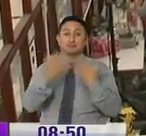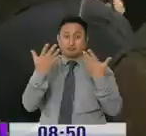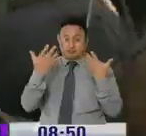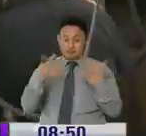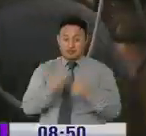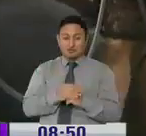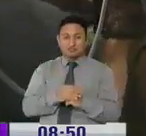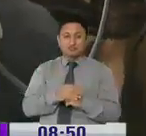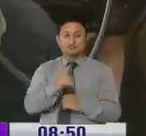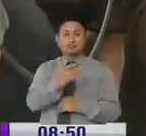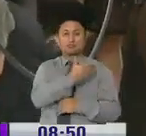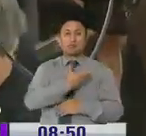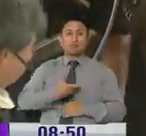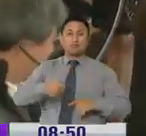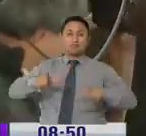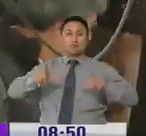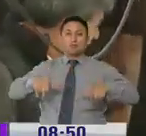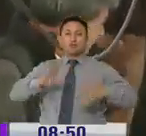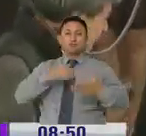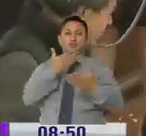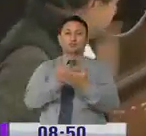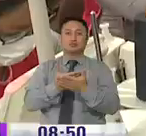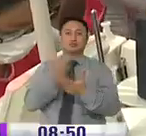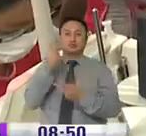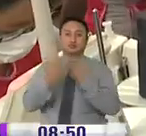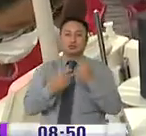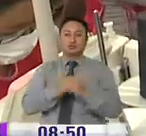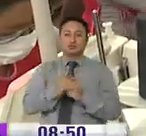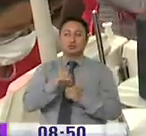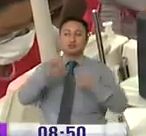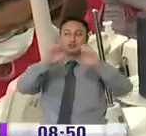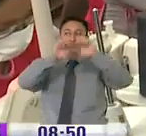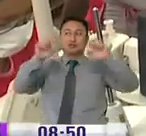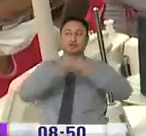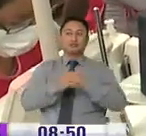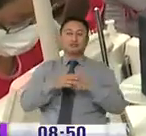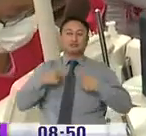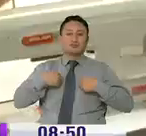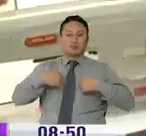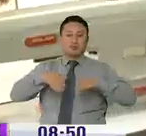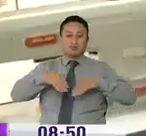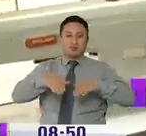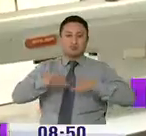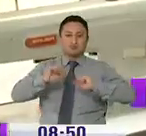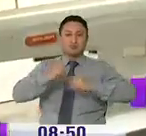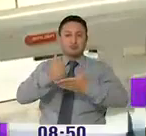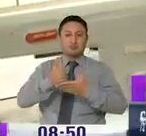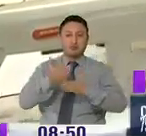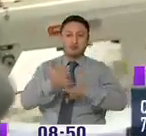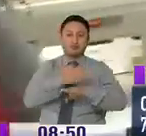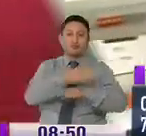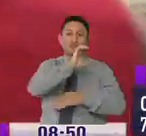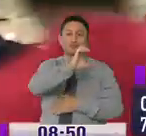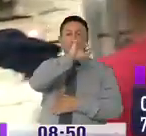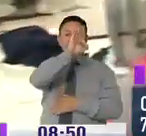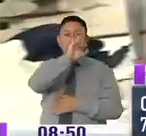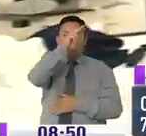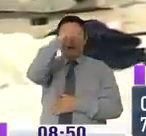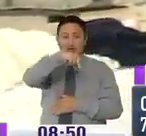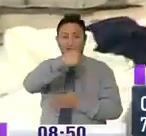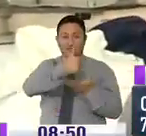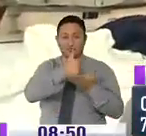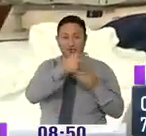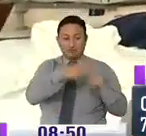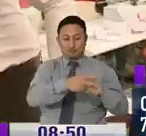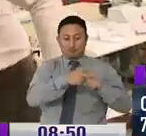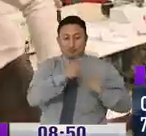llegada. El presidente Lenín Moreno realizaría una visita a una empresa textilera beneficiaria de los créditos de la Corporación Financiera